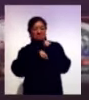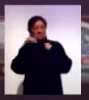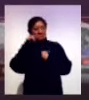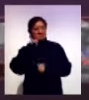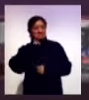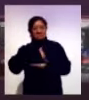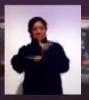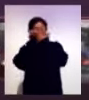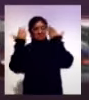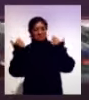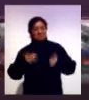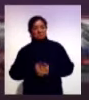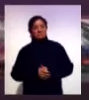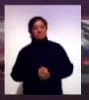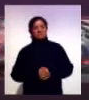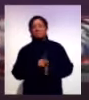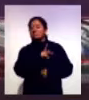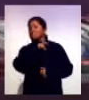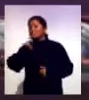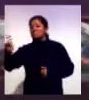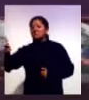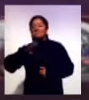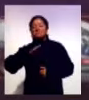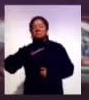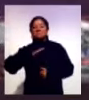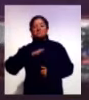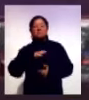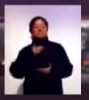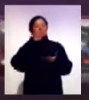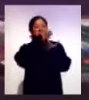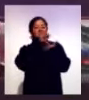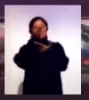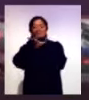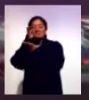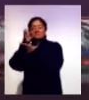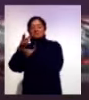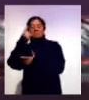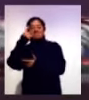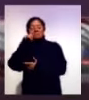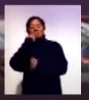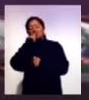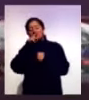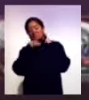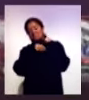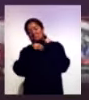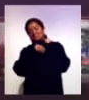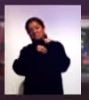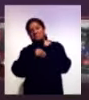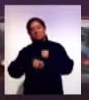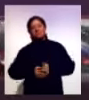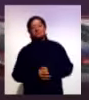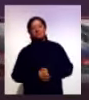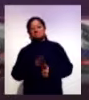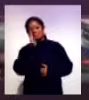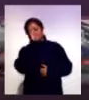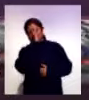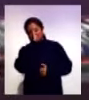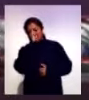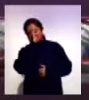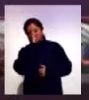anda buscando todos los rincones negros del país para no mostrar la cara, pero las gentes más